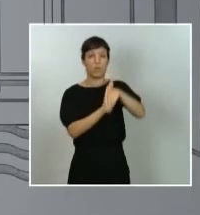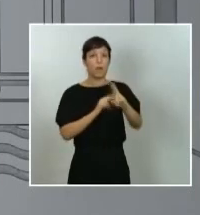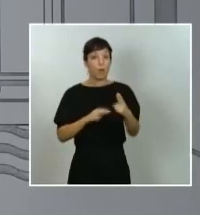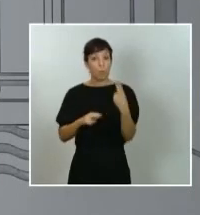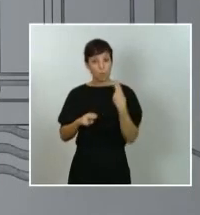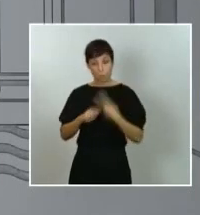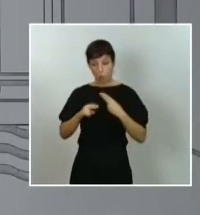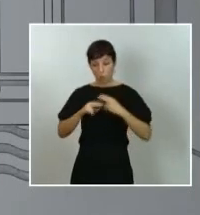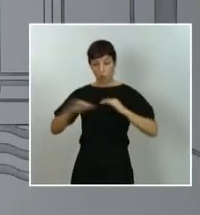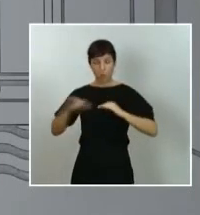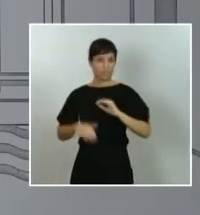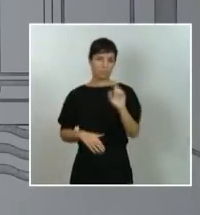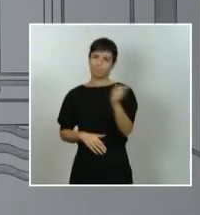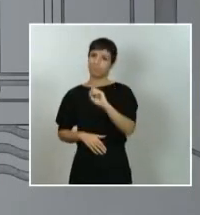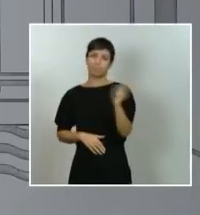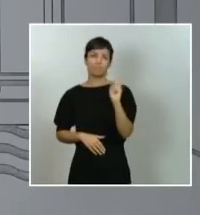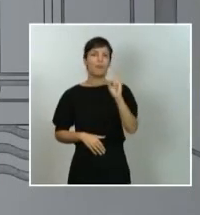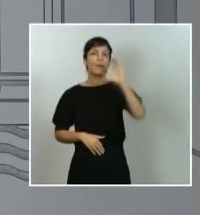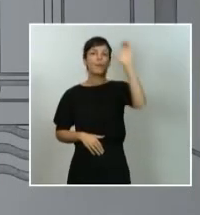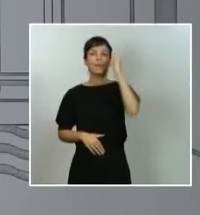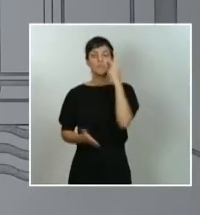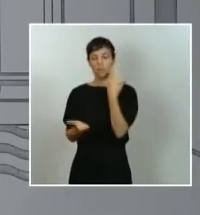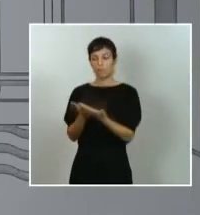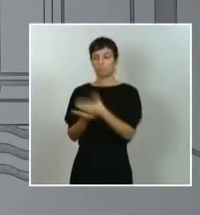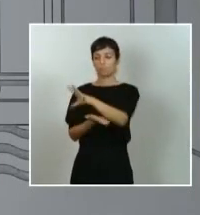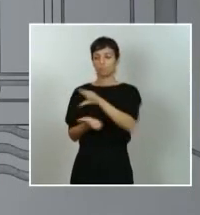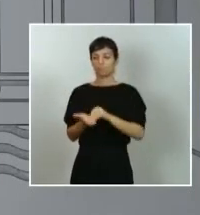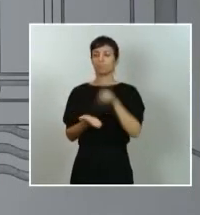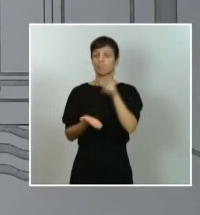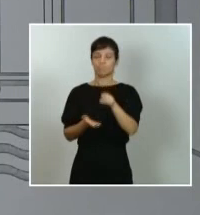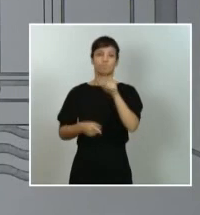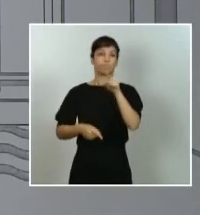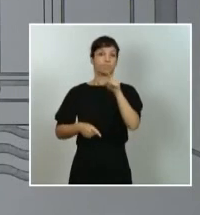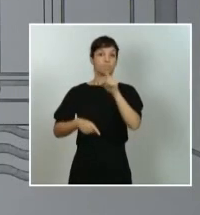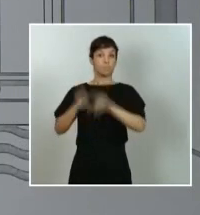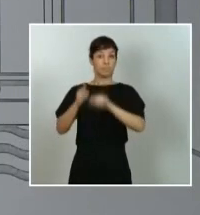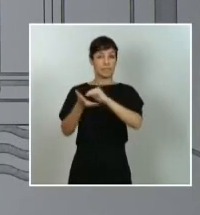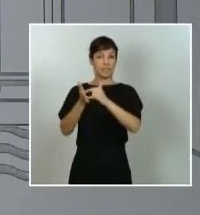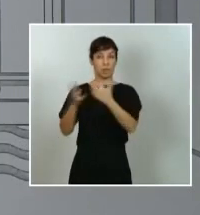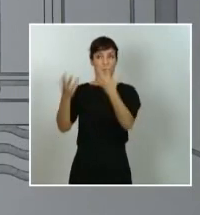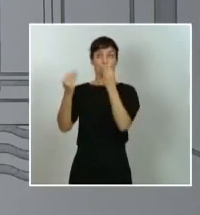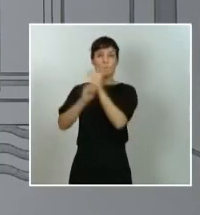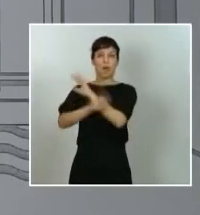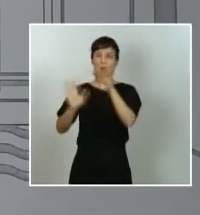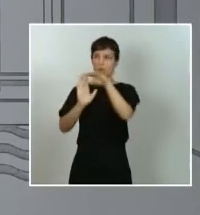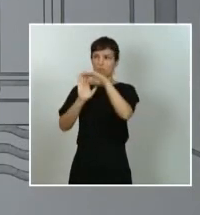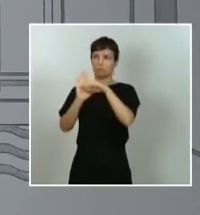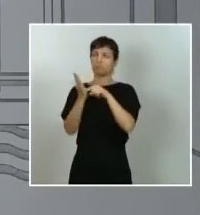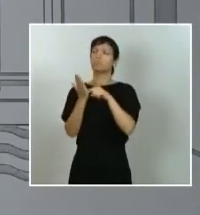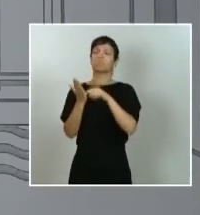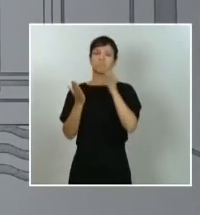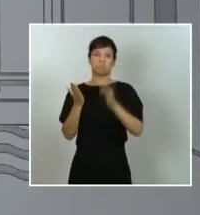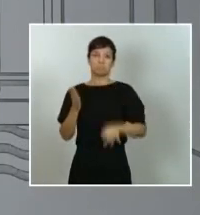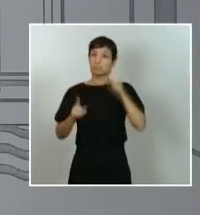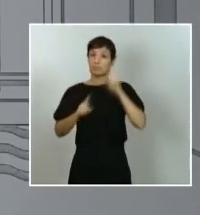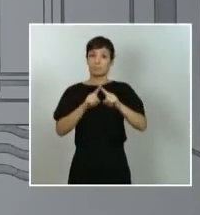médico COVID, un oftalmólogo pasó a ser un médico COVID. Claro. O sea, todo de pronto se transformó y todos supimos inmediatamente